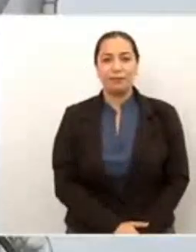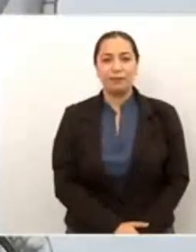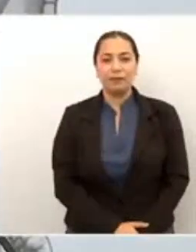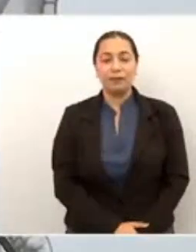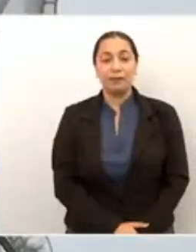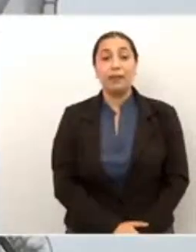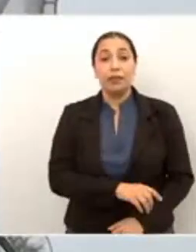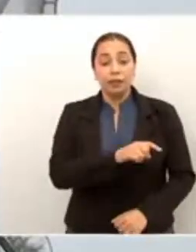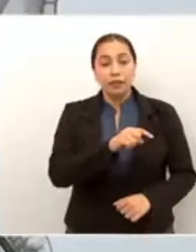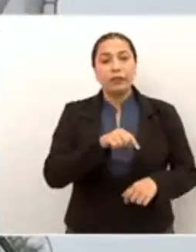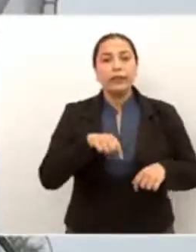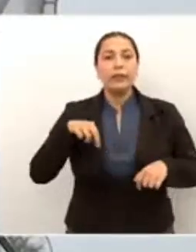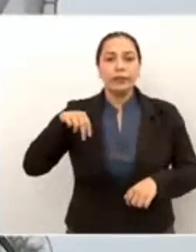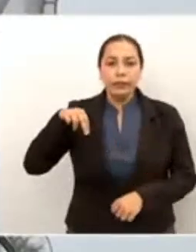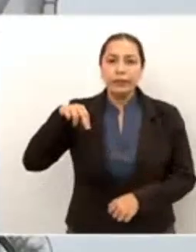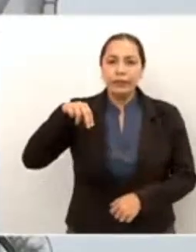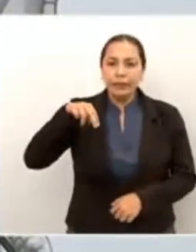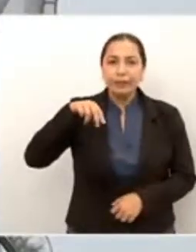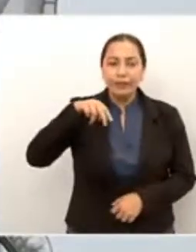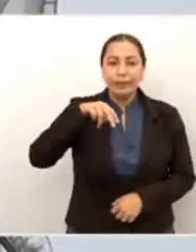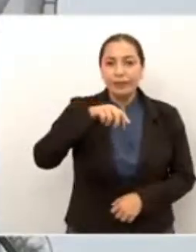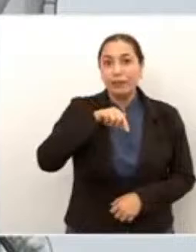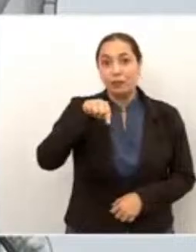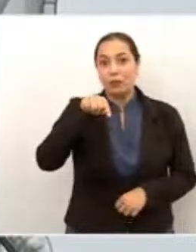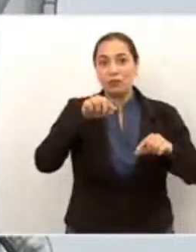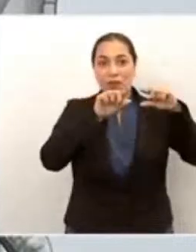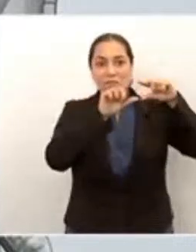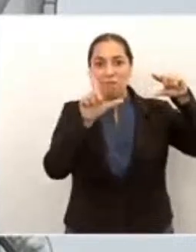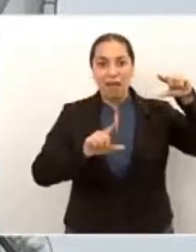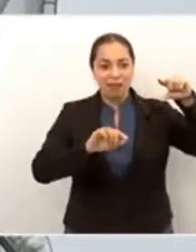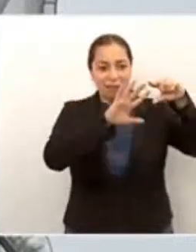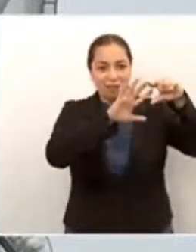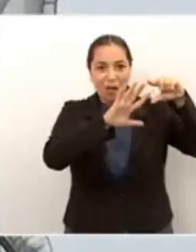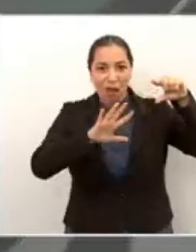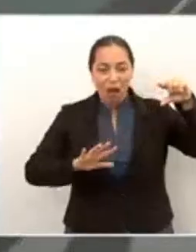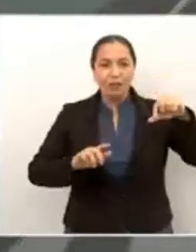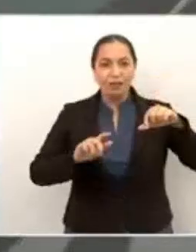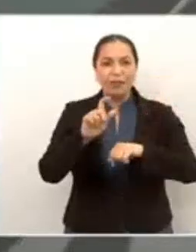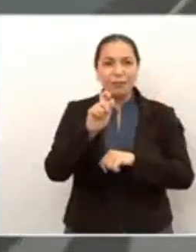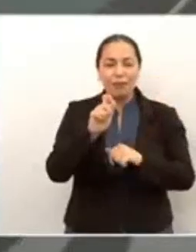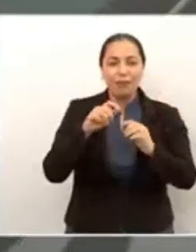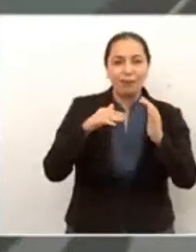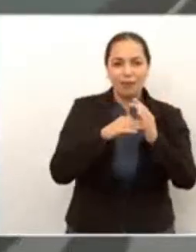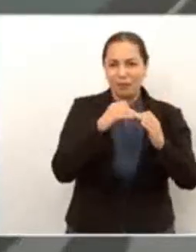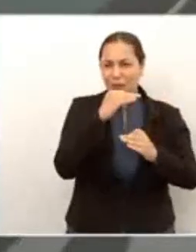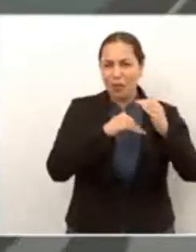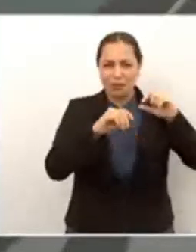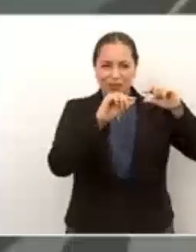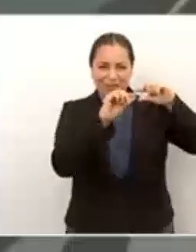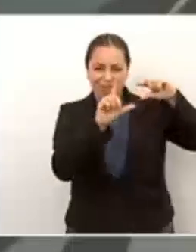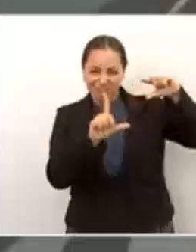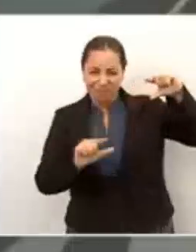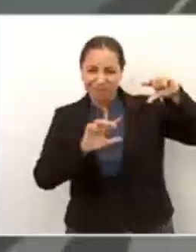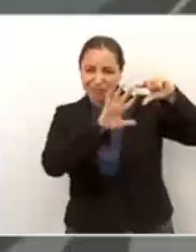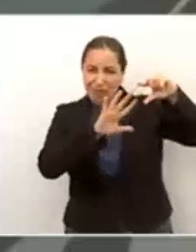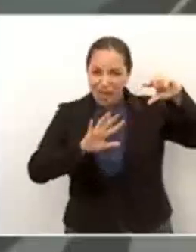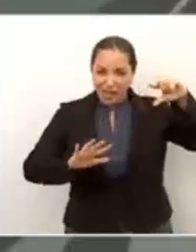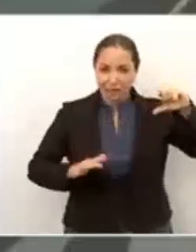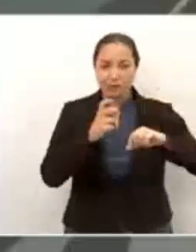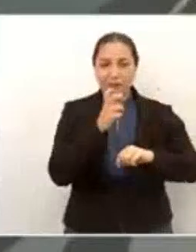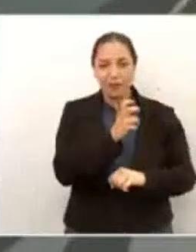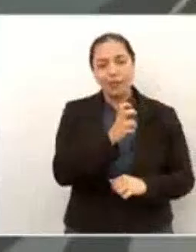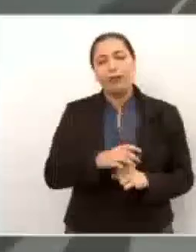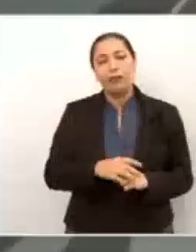Van caminando por todo el país, son 20,000 en todo el país. Y van en el